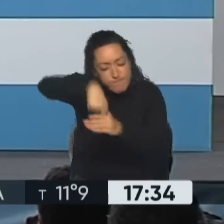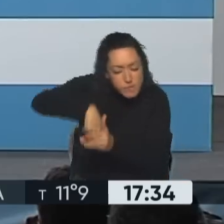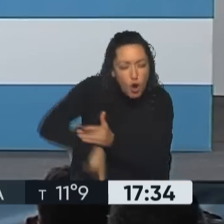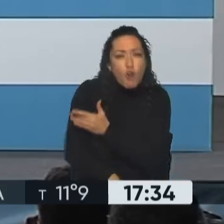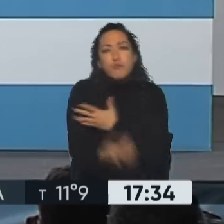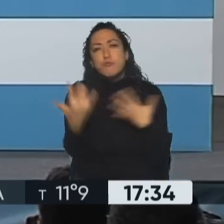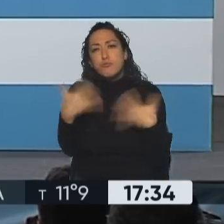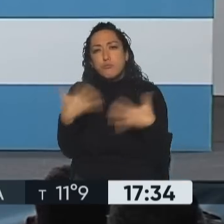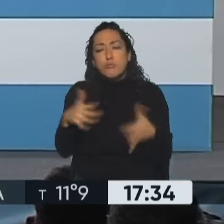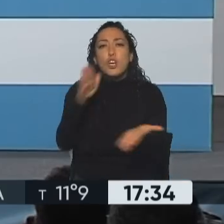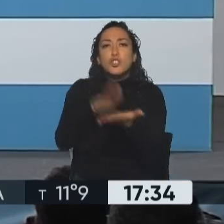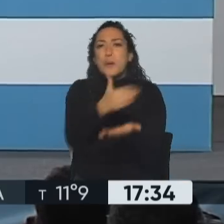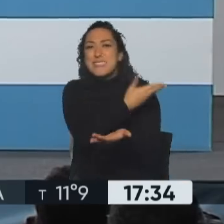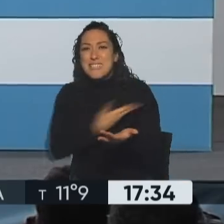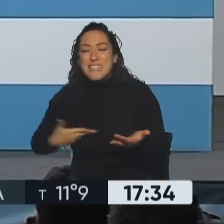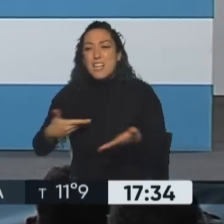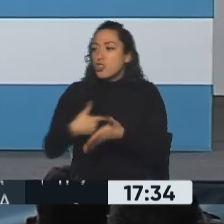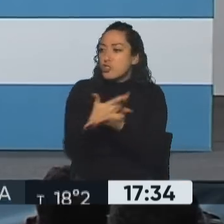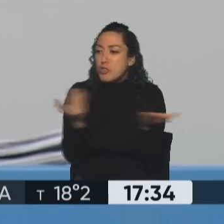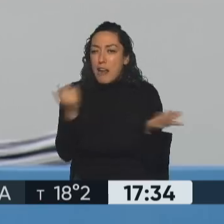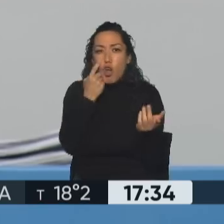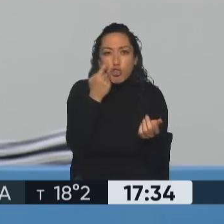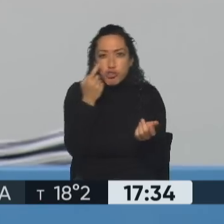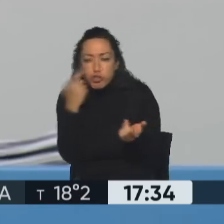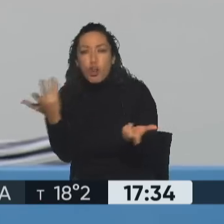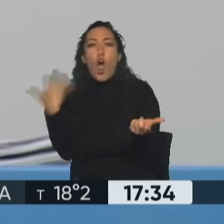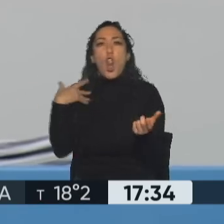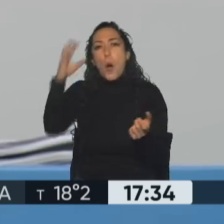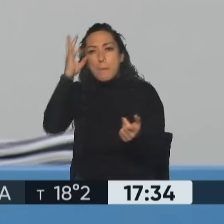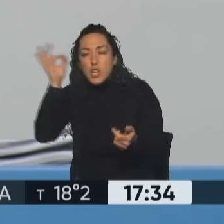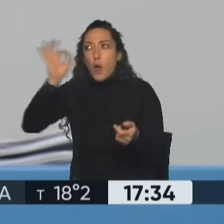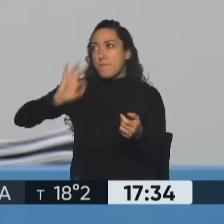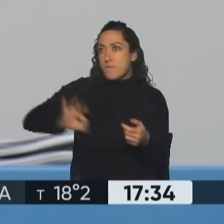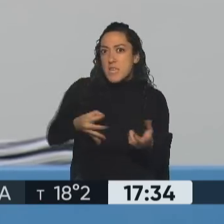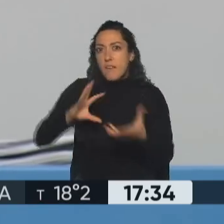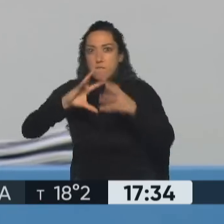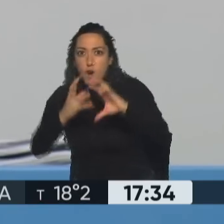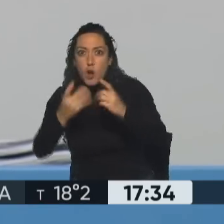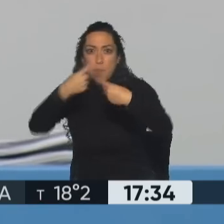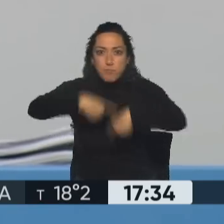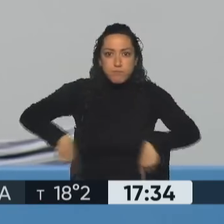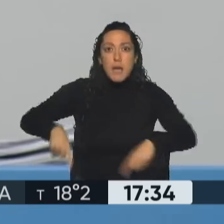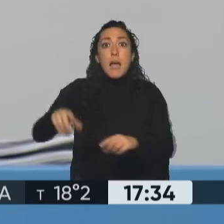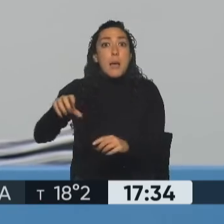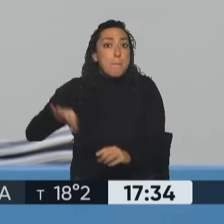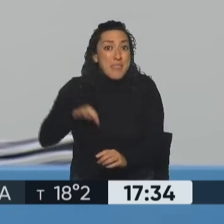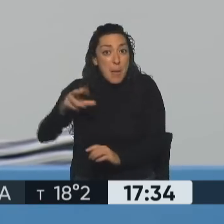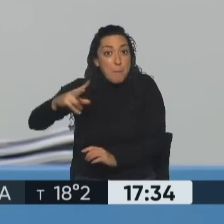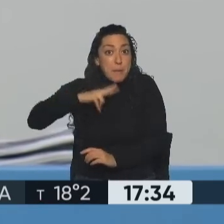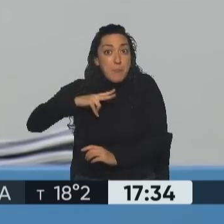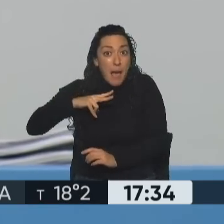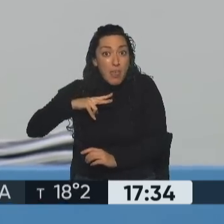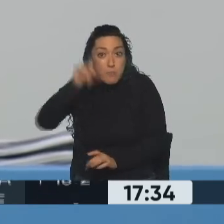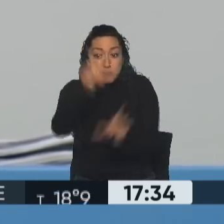al control social y estatal sobre el pensamiento, la vida, la opinión y la vida privada de los demás.